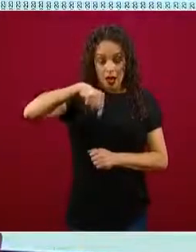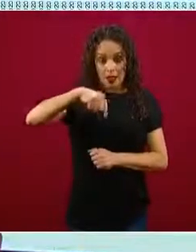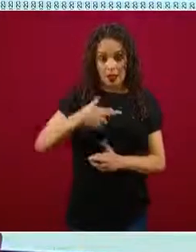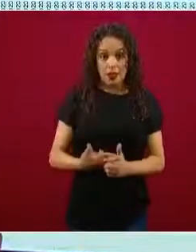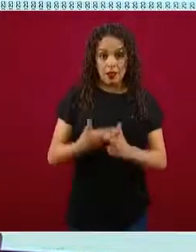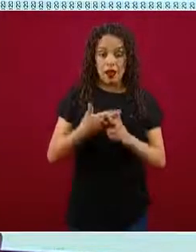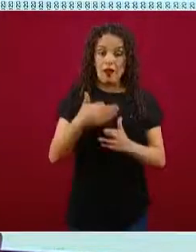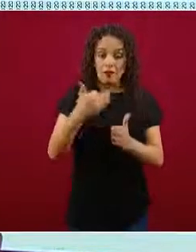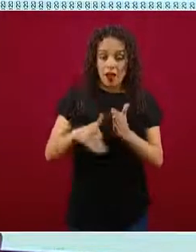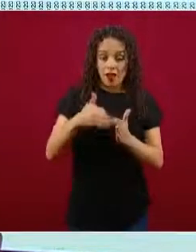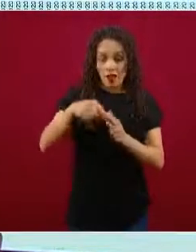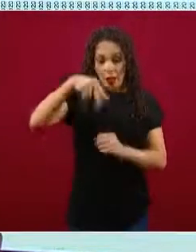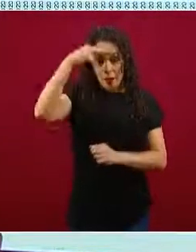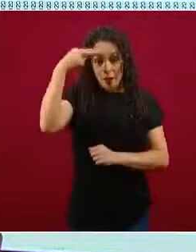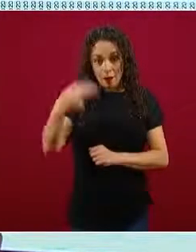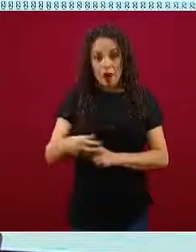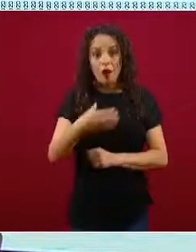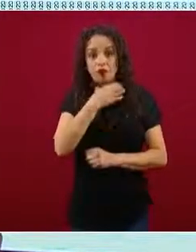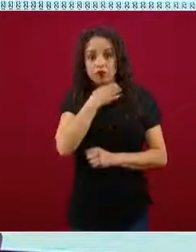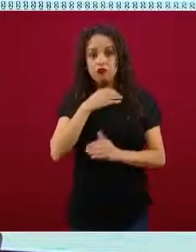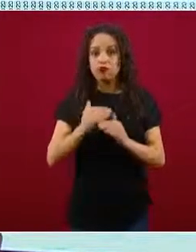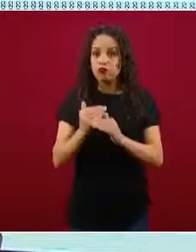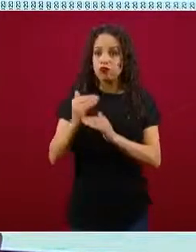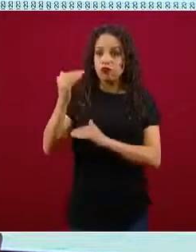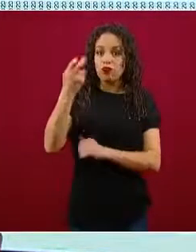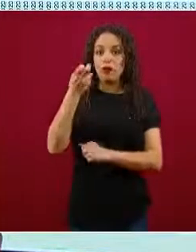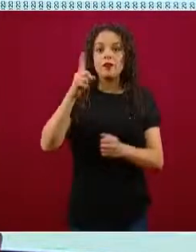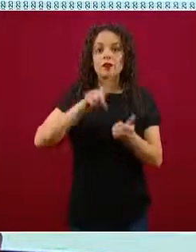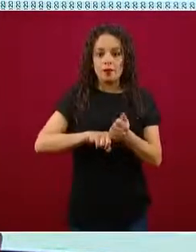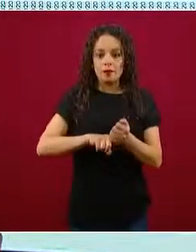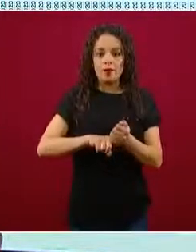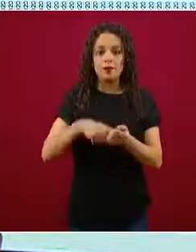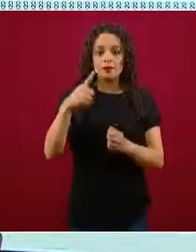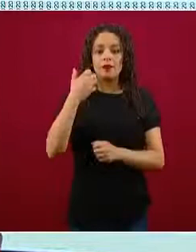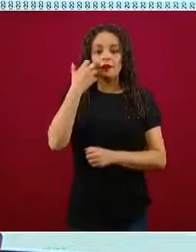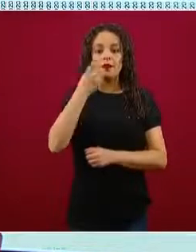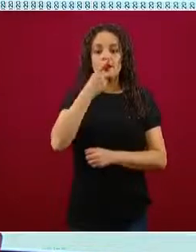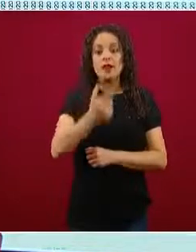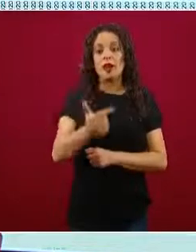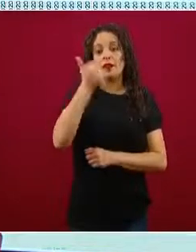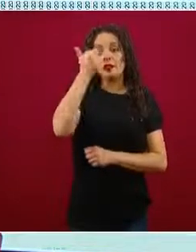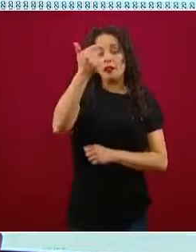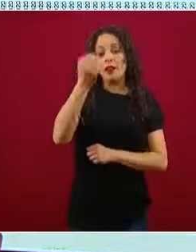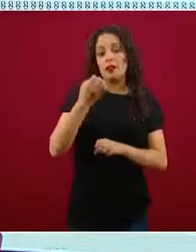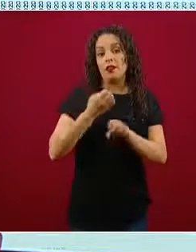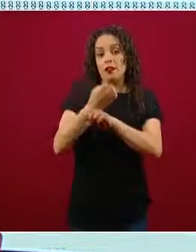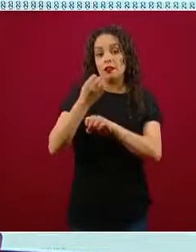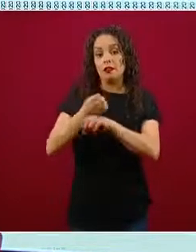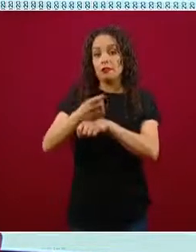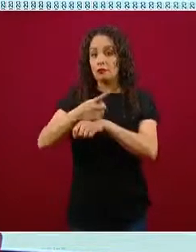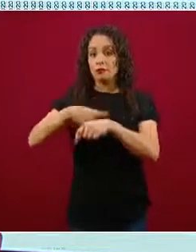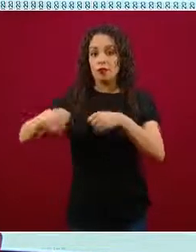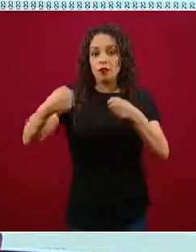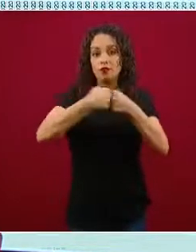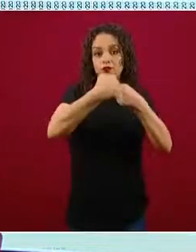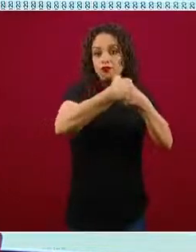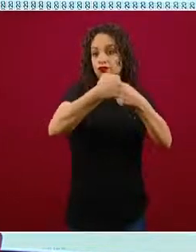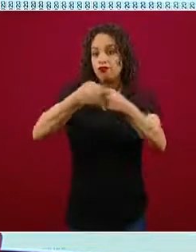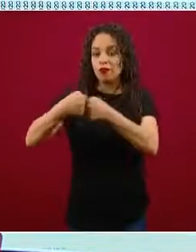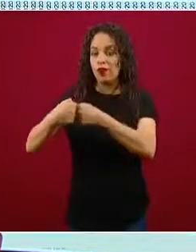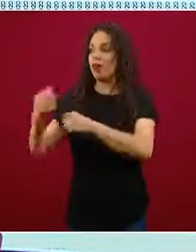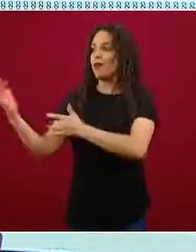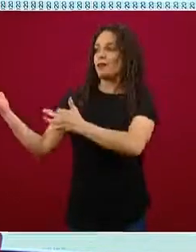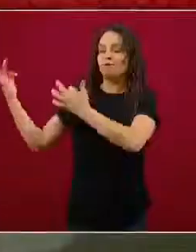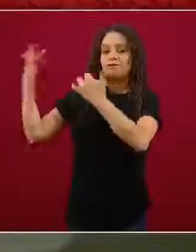México también tiene que ver con que de la megalópolis, son 7 estados de la megalópolis, concurren en la